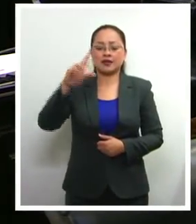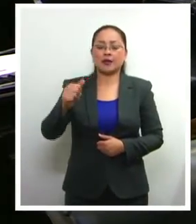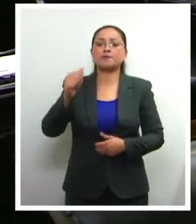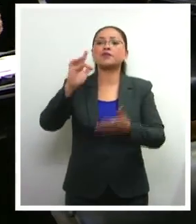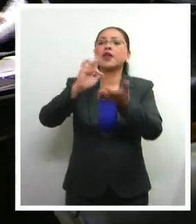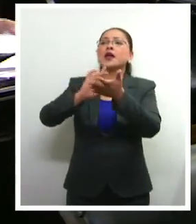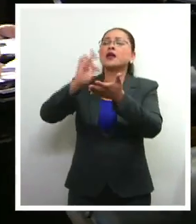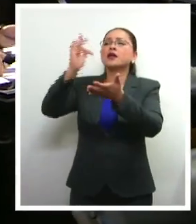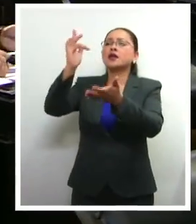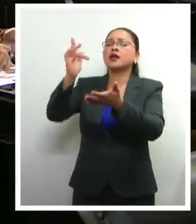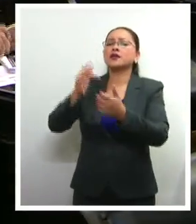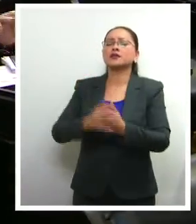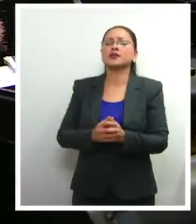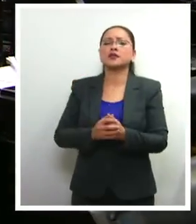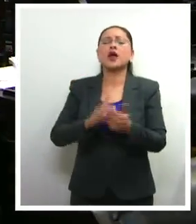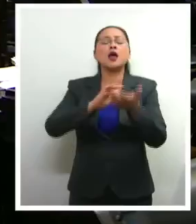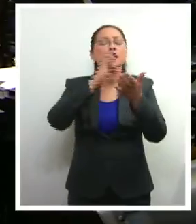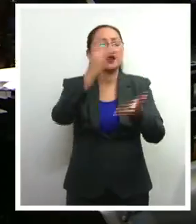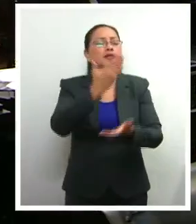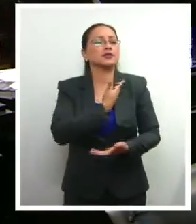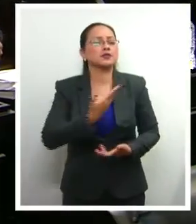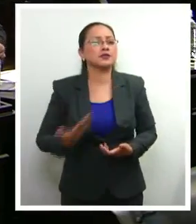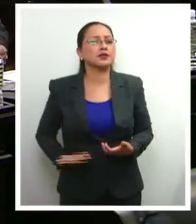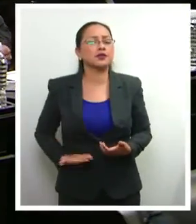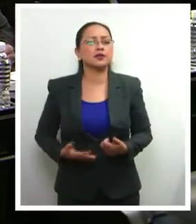Gracias, gracias, presidente.